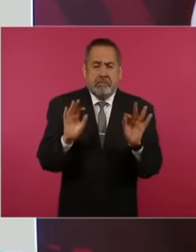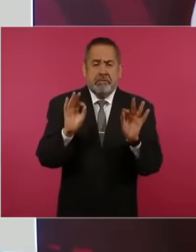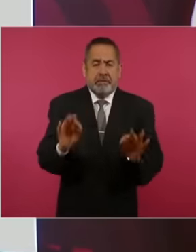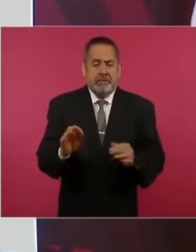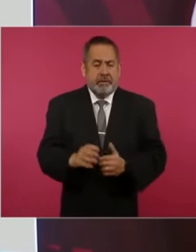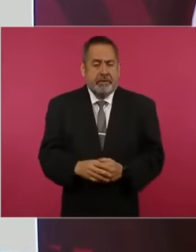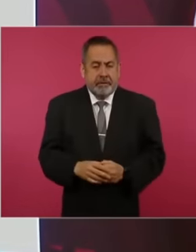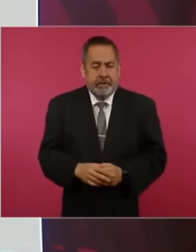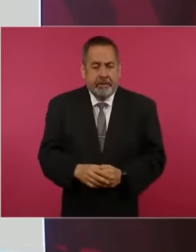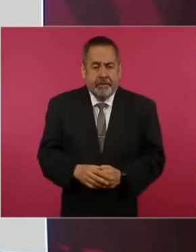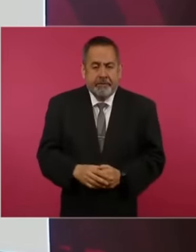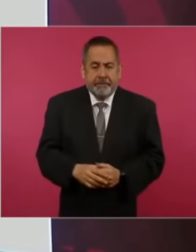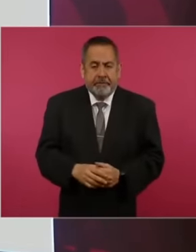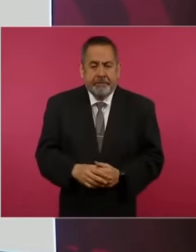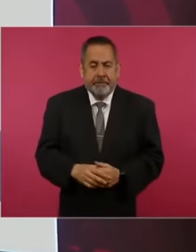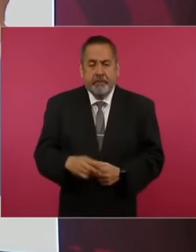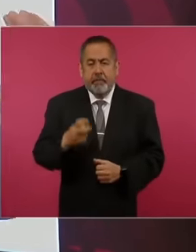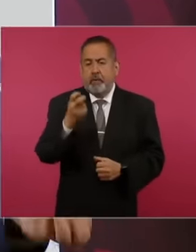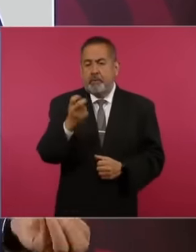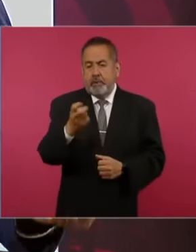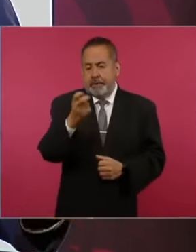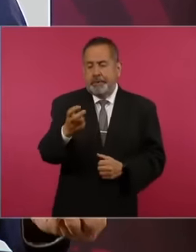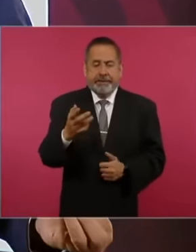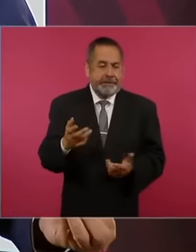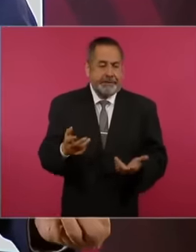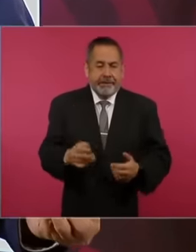Por eso no se debe